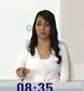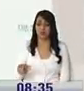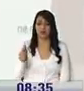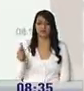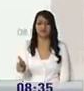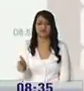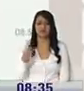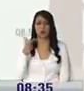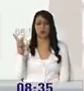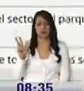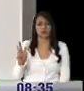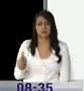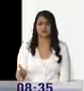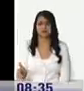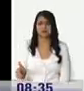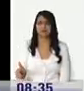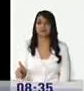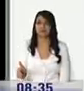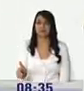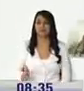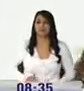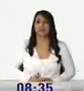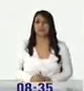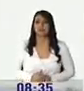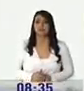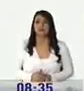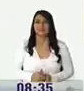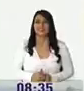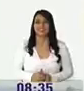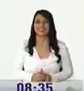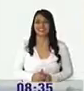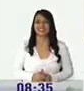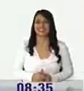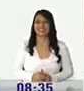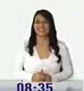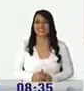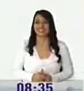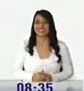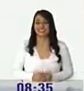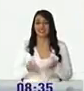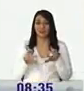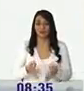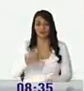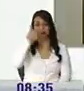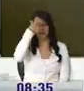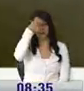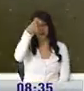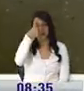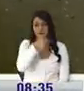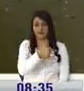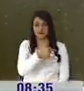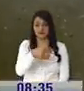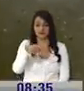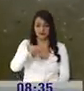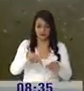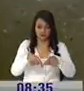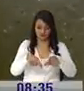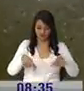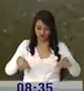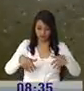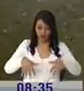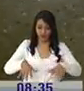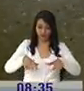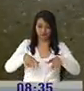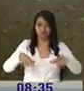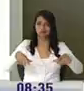públicos Vereda con chica vecinos no en plena Marín Ahí está miren Ahí está